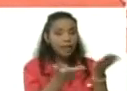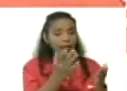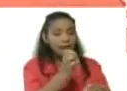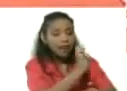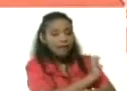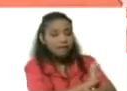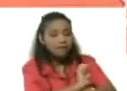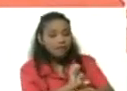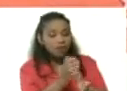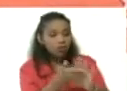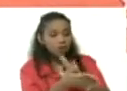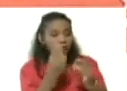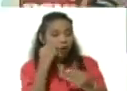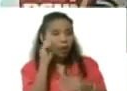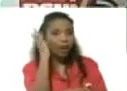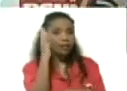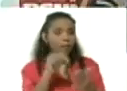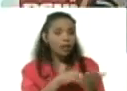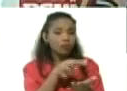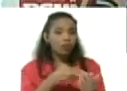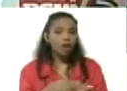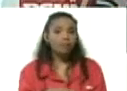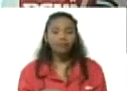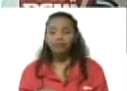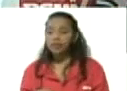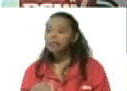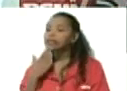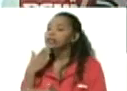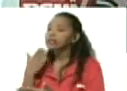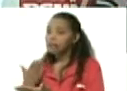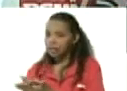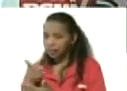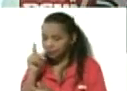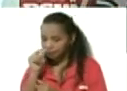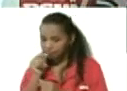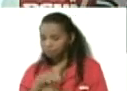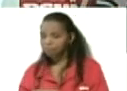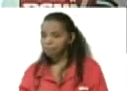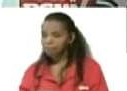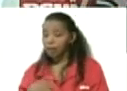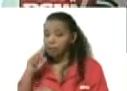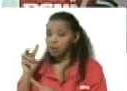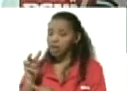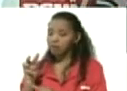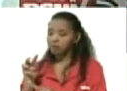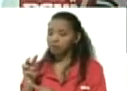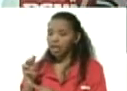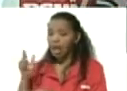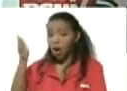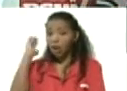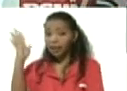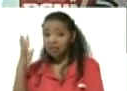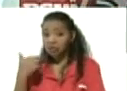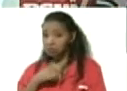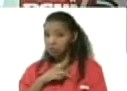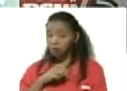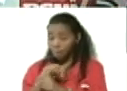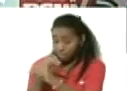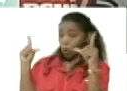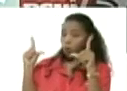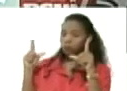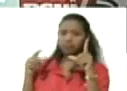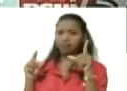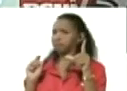Nacional. Gracias. Gracias, Oscar. Mira, las sanciones no nos sorprenden, ¿verdad? En verdad